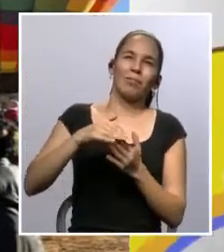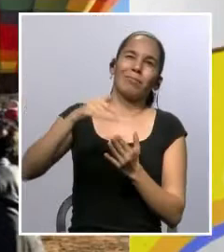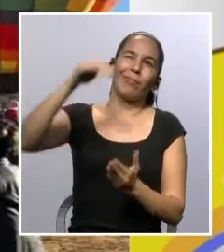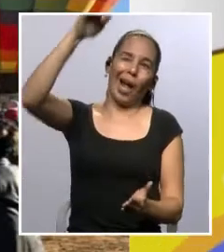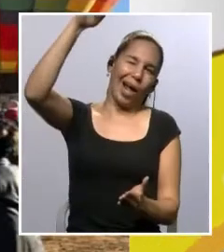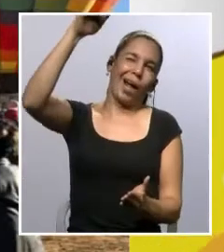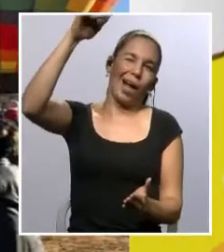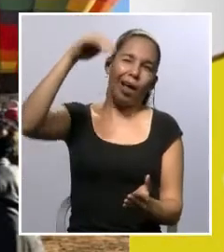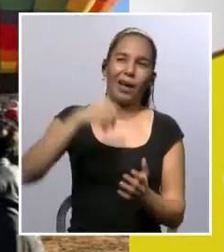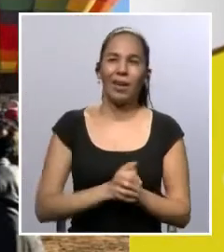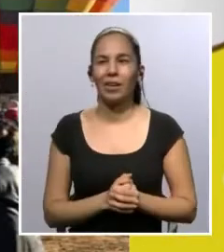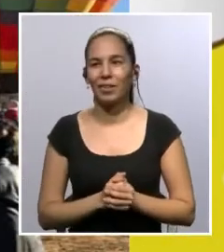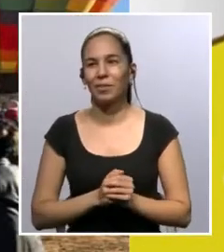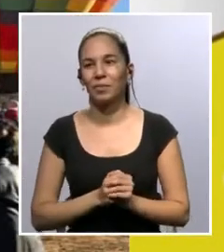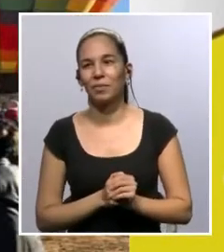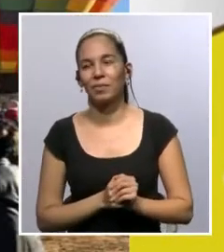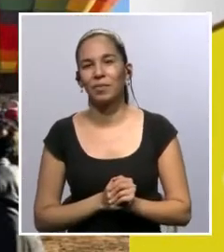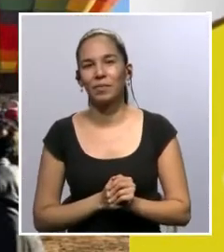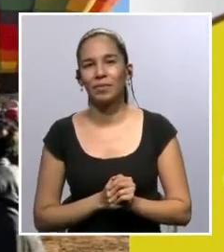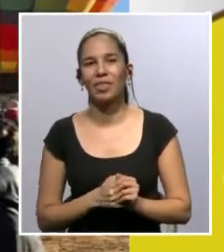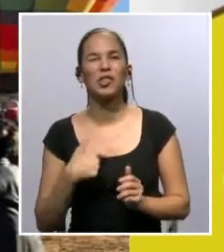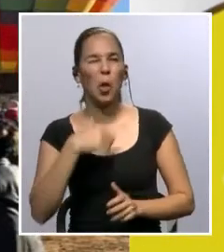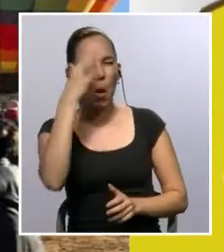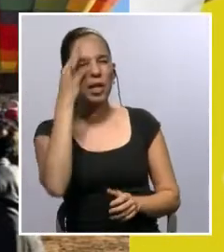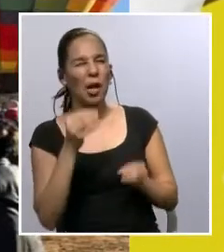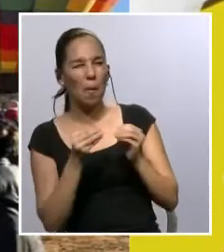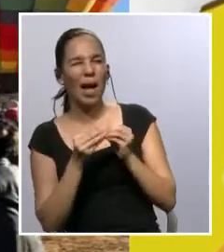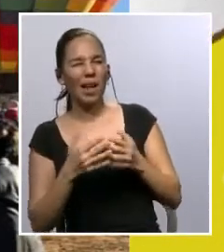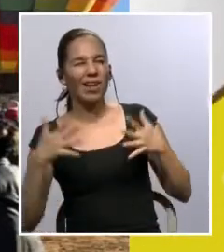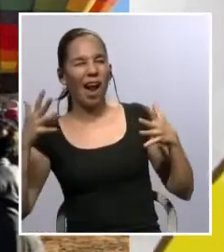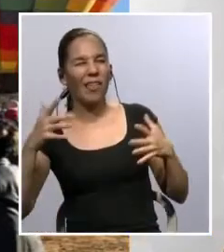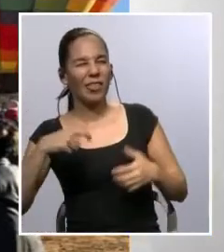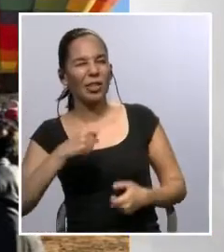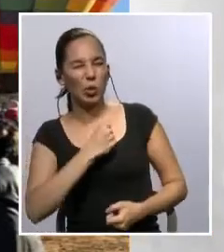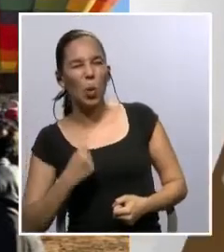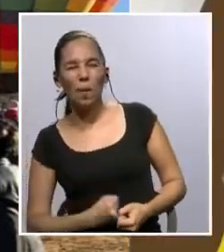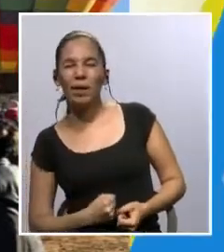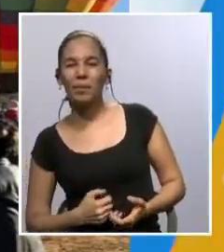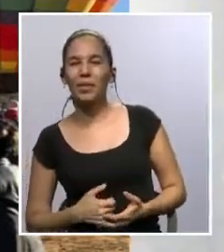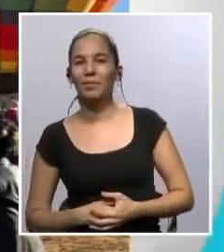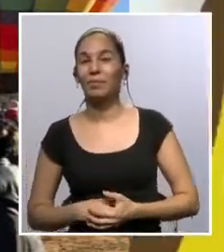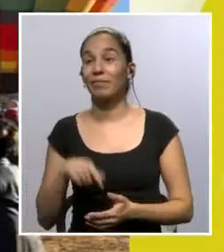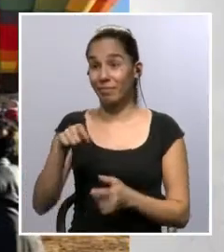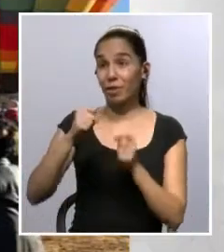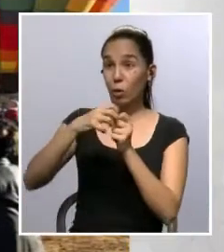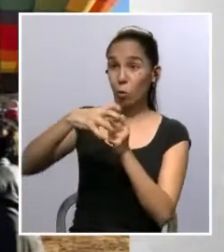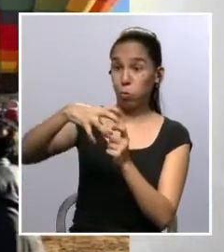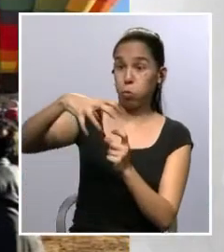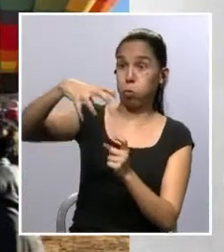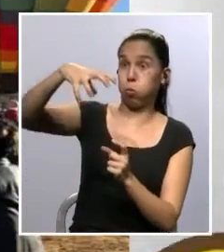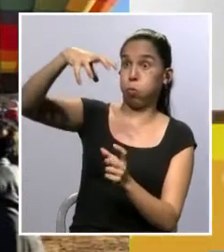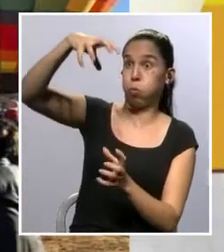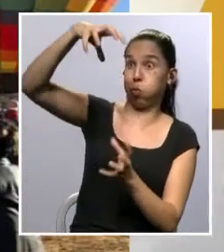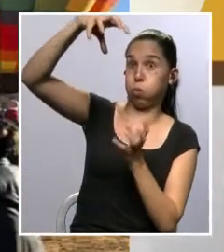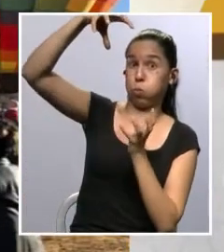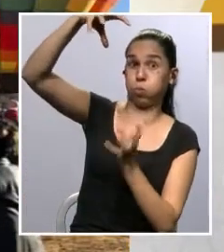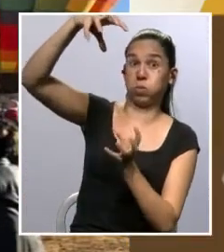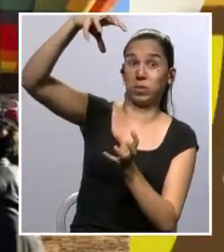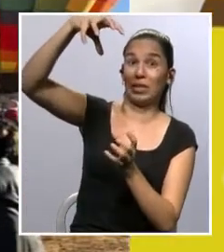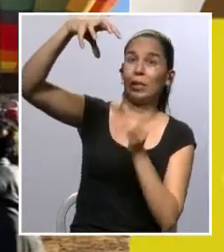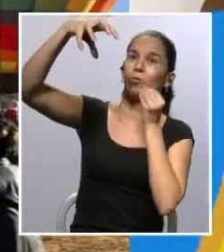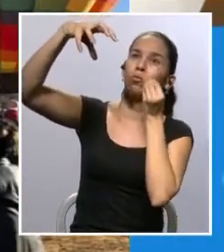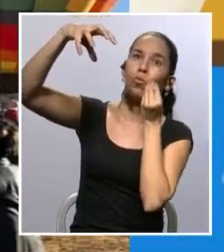Yo ¿sí? creo que Superman. Y por causa de que los globos aumentan su volumen muchísimas